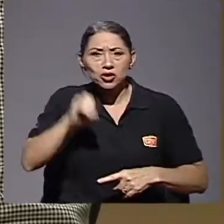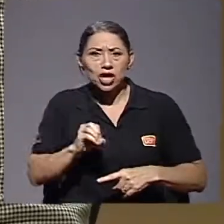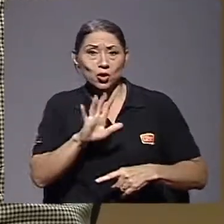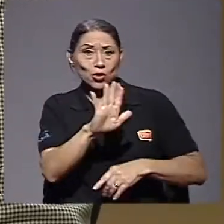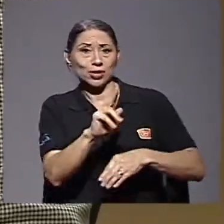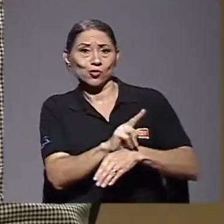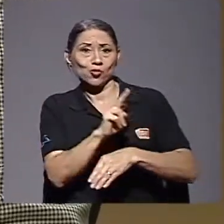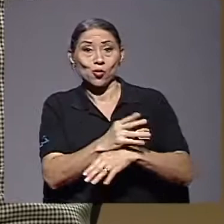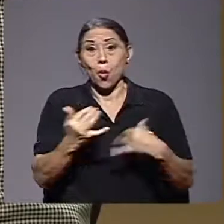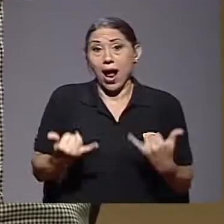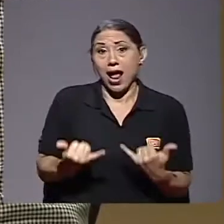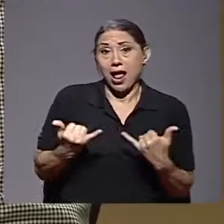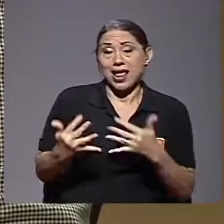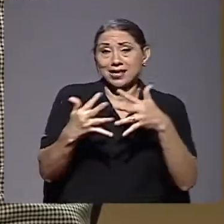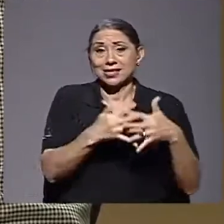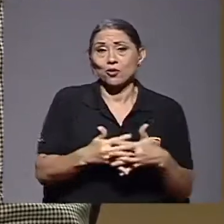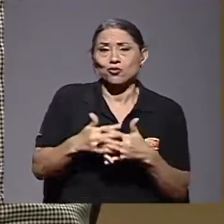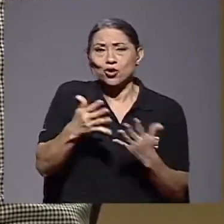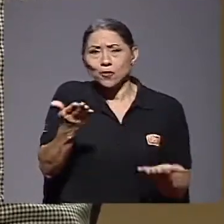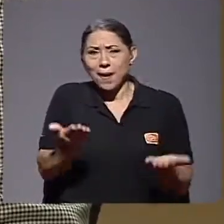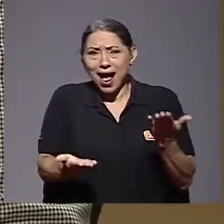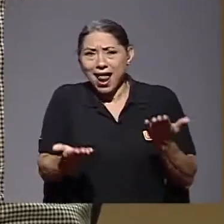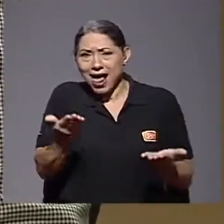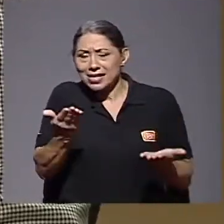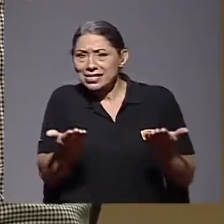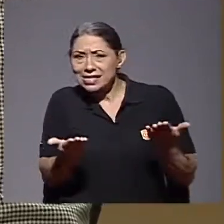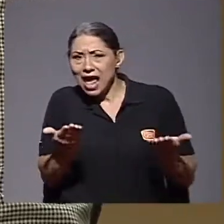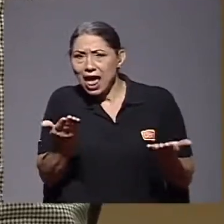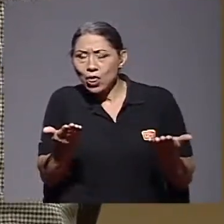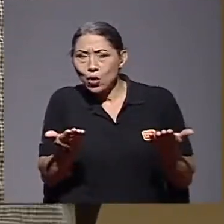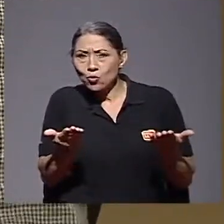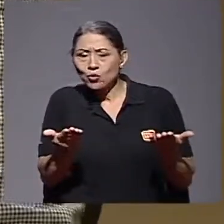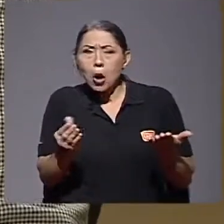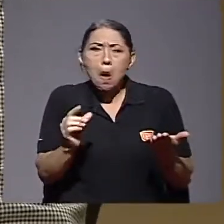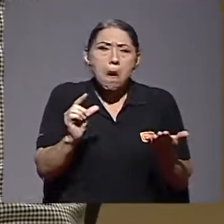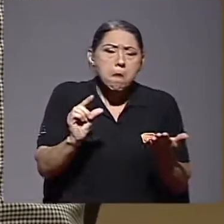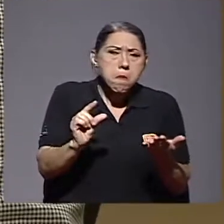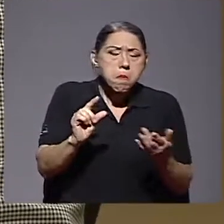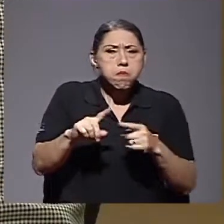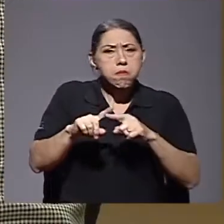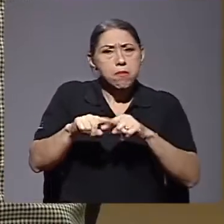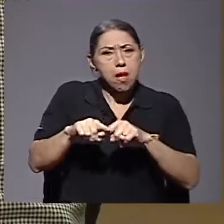está balanceado y tal vez ligeramente, dependiendo